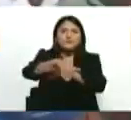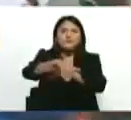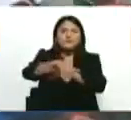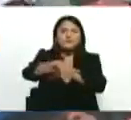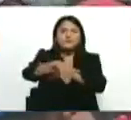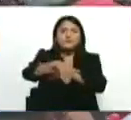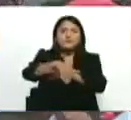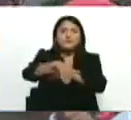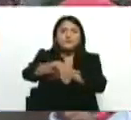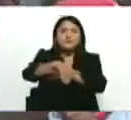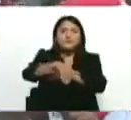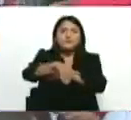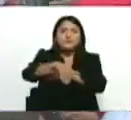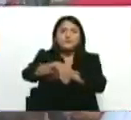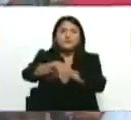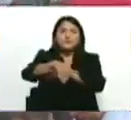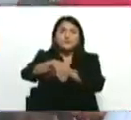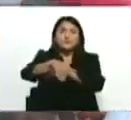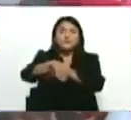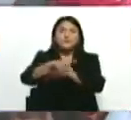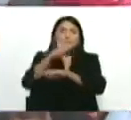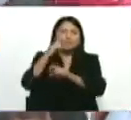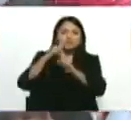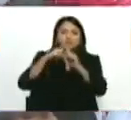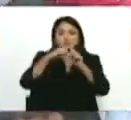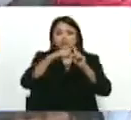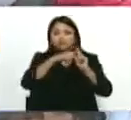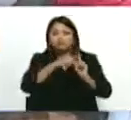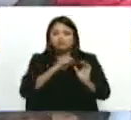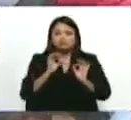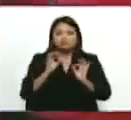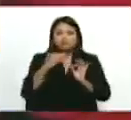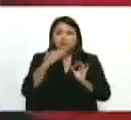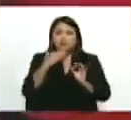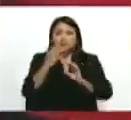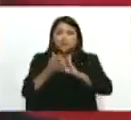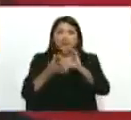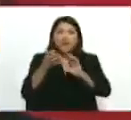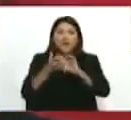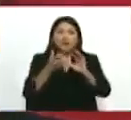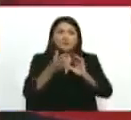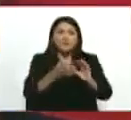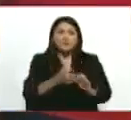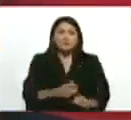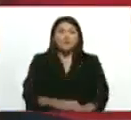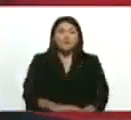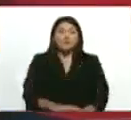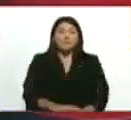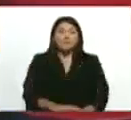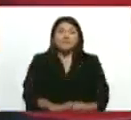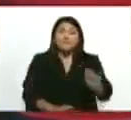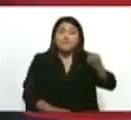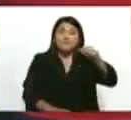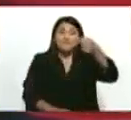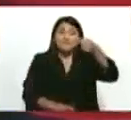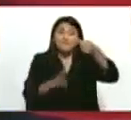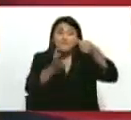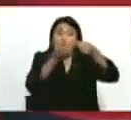Y en su calle ustedes pueden detectar algún tipo de problema. Pero el primer problema a ser